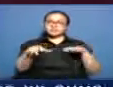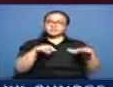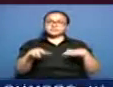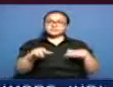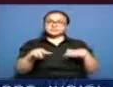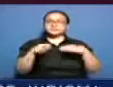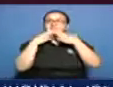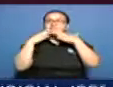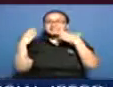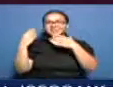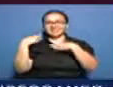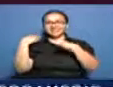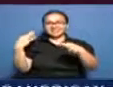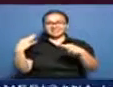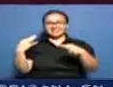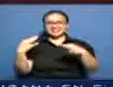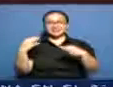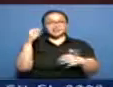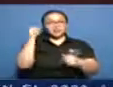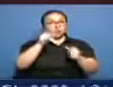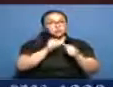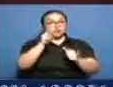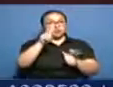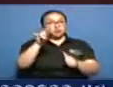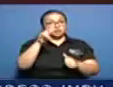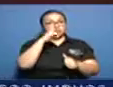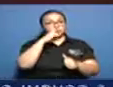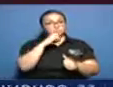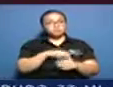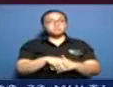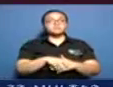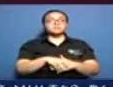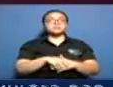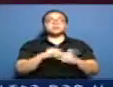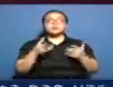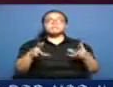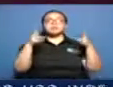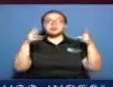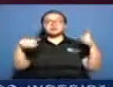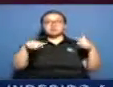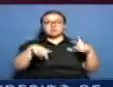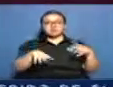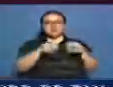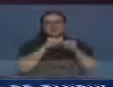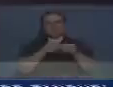Muchas gracias por la invitación. ¿Cómo no? 2 de junio, recuerden. 2 de junio. Hacemos una pausa y regresamos con más.